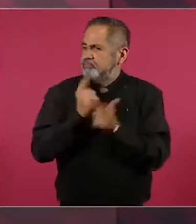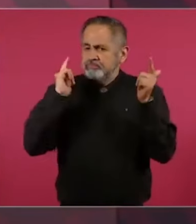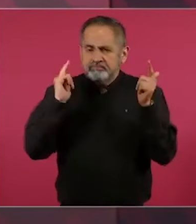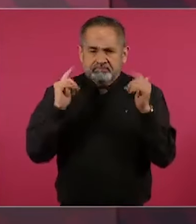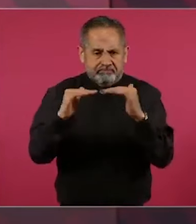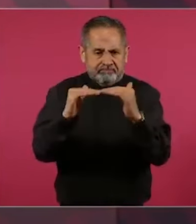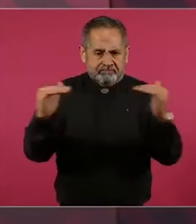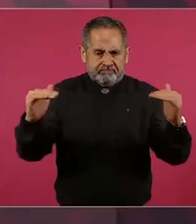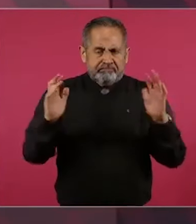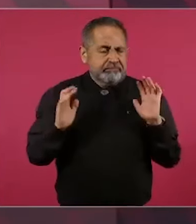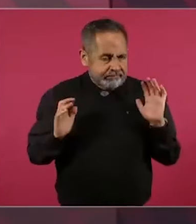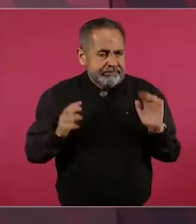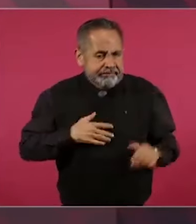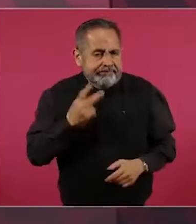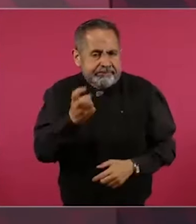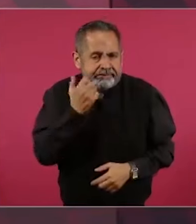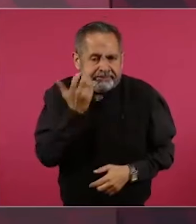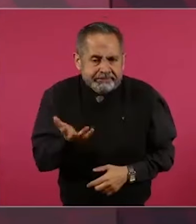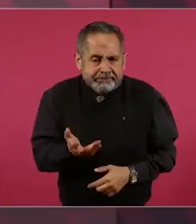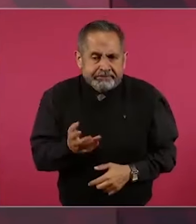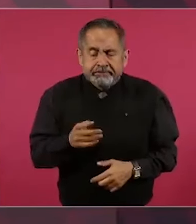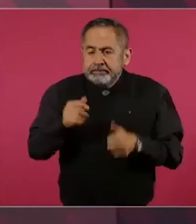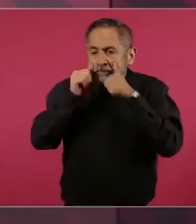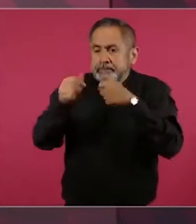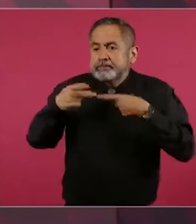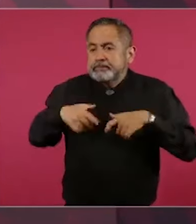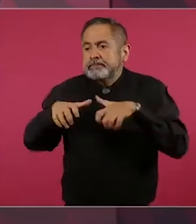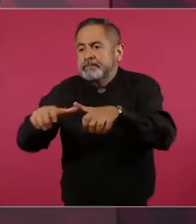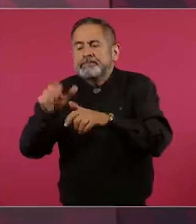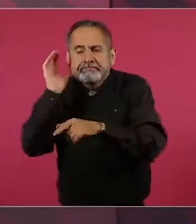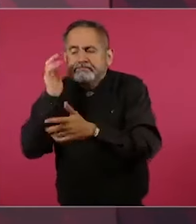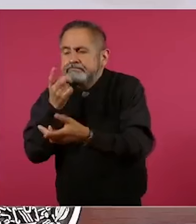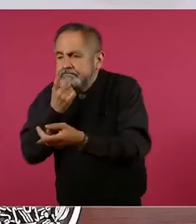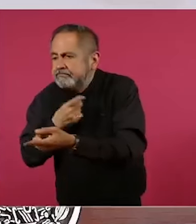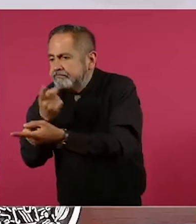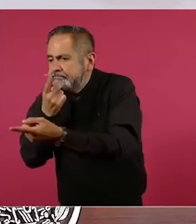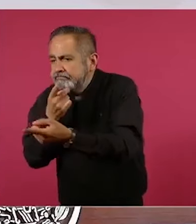Nosotros lo que queremos es que se atienda a todos, se escuche a todos,